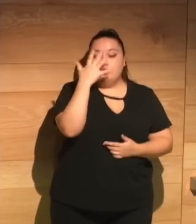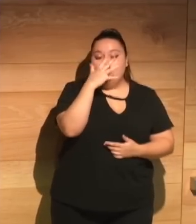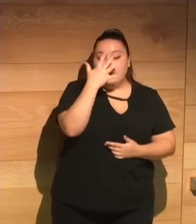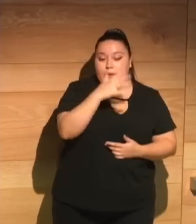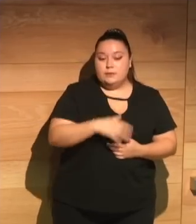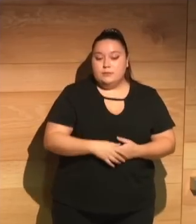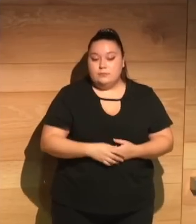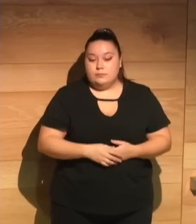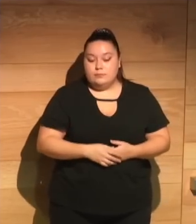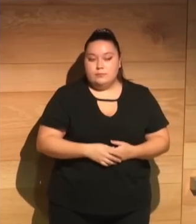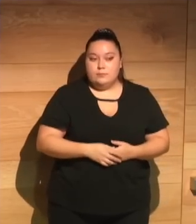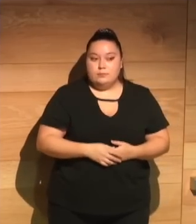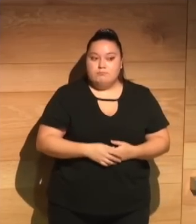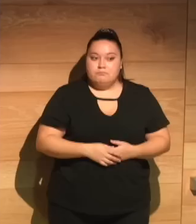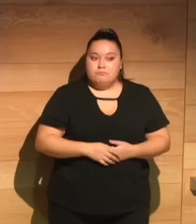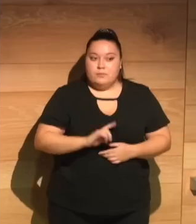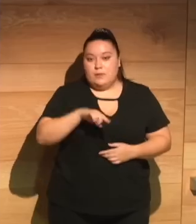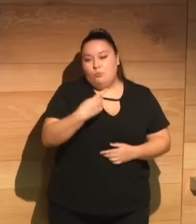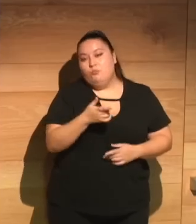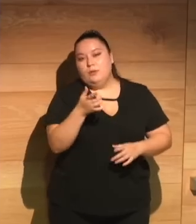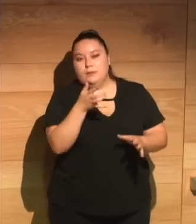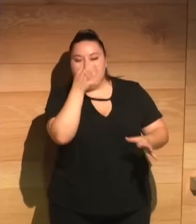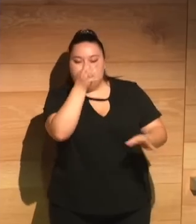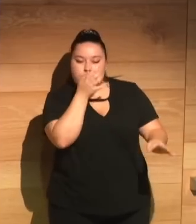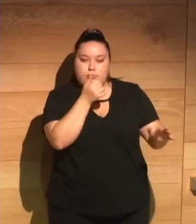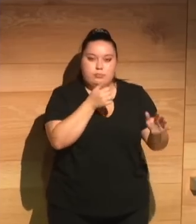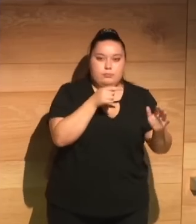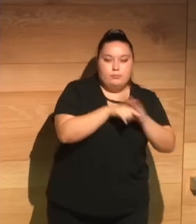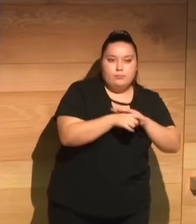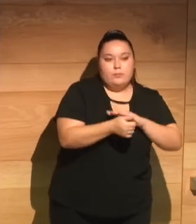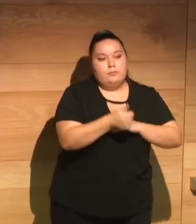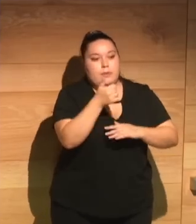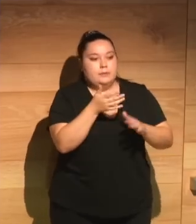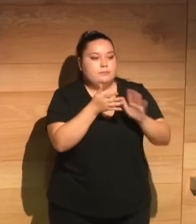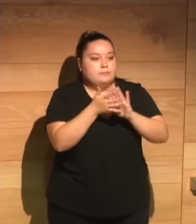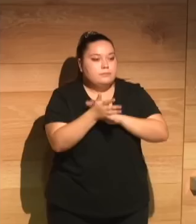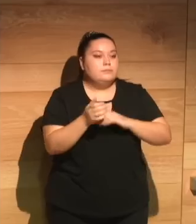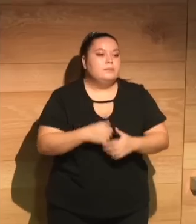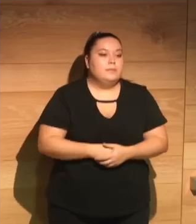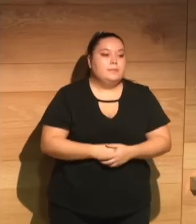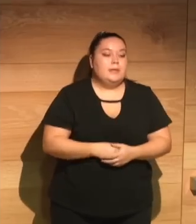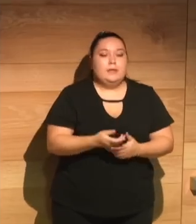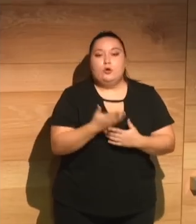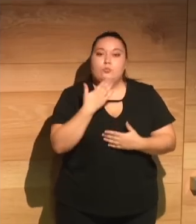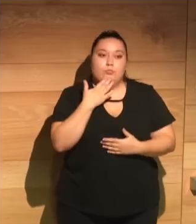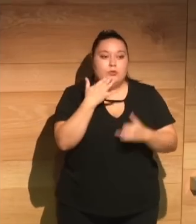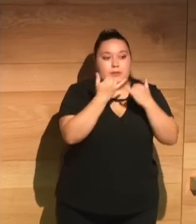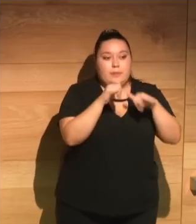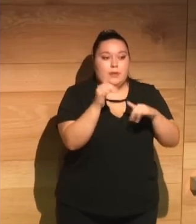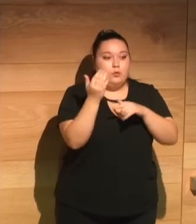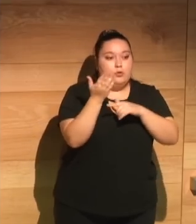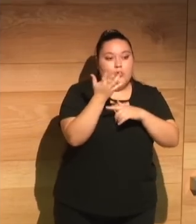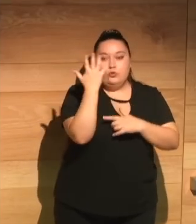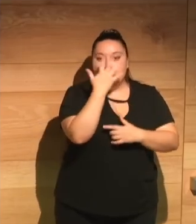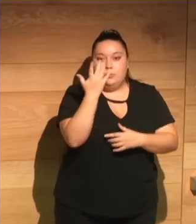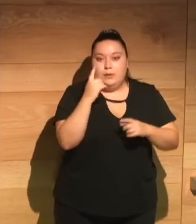sombras, y ahora hablaremos de eso de forma más sistematizada, pero es de esperar que los primeros espectáculos de sombras se producirían en la primera cueva en que a